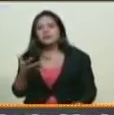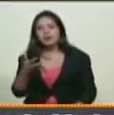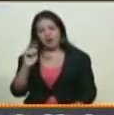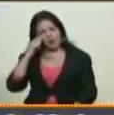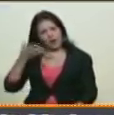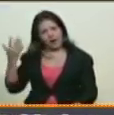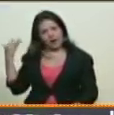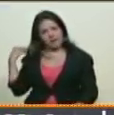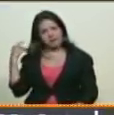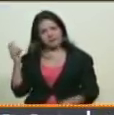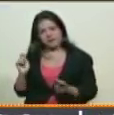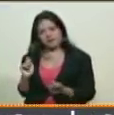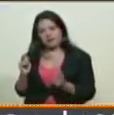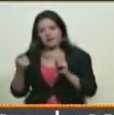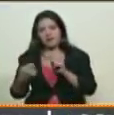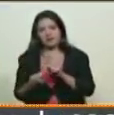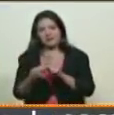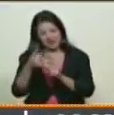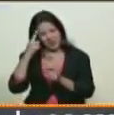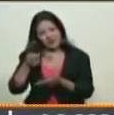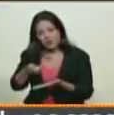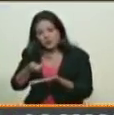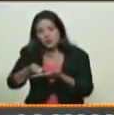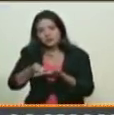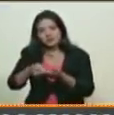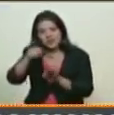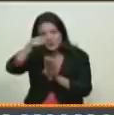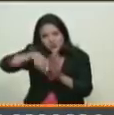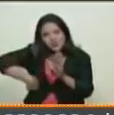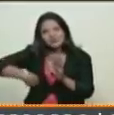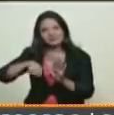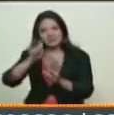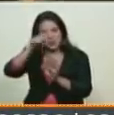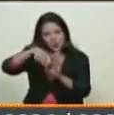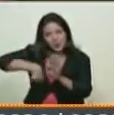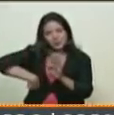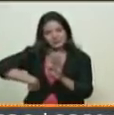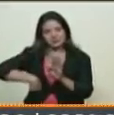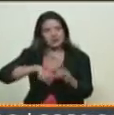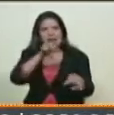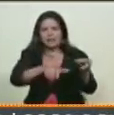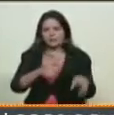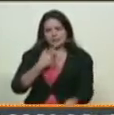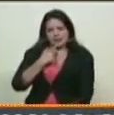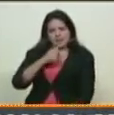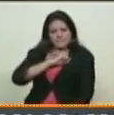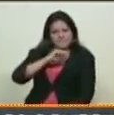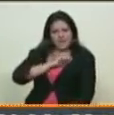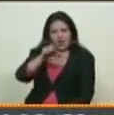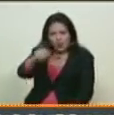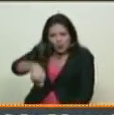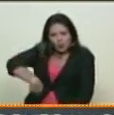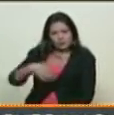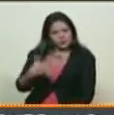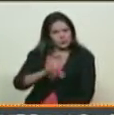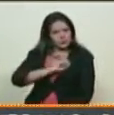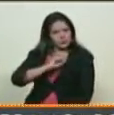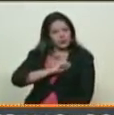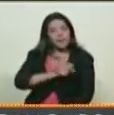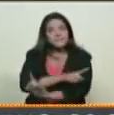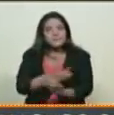tránsito entonces las tarjetas de débito y a la gente le da miedo usan la tarjeta de débito pero más